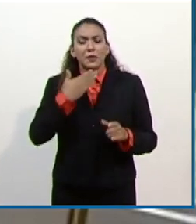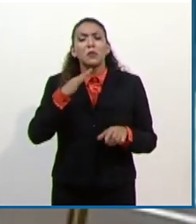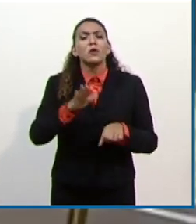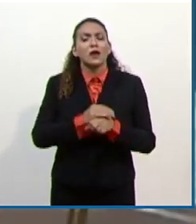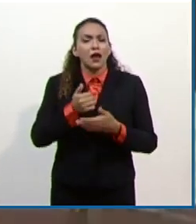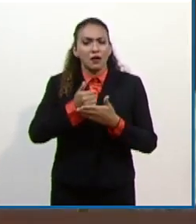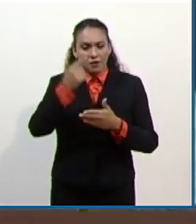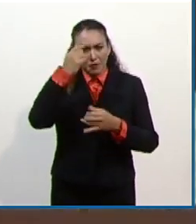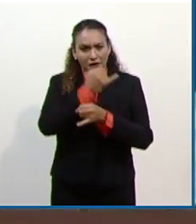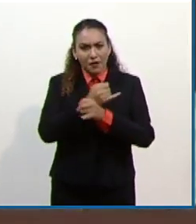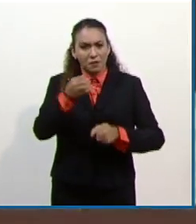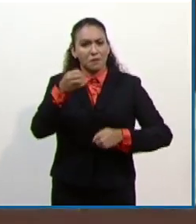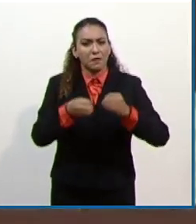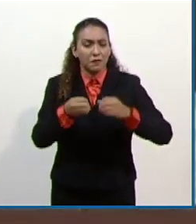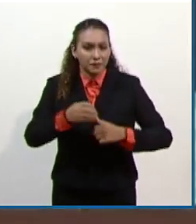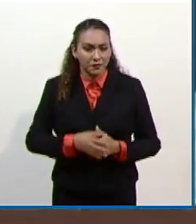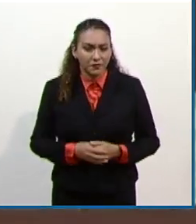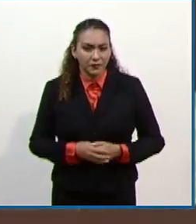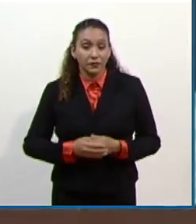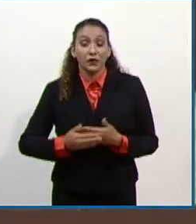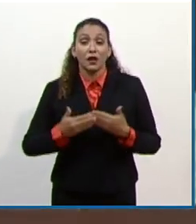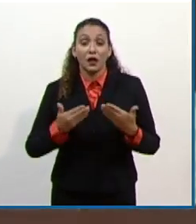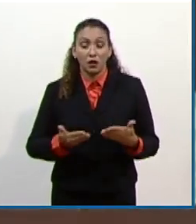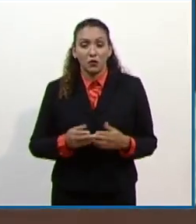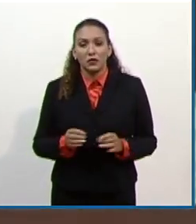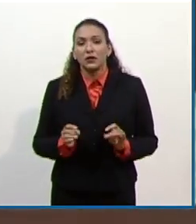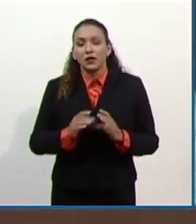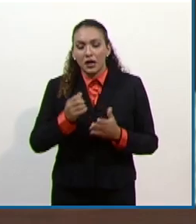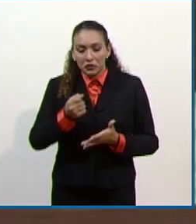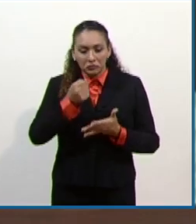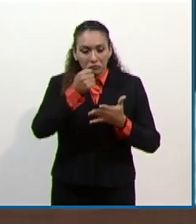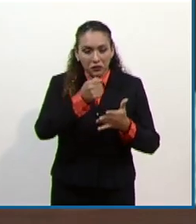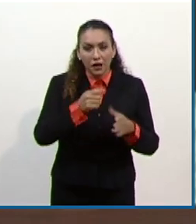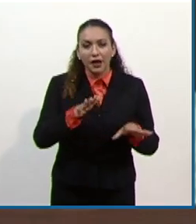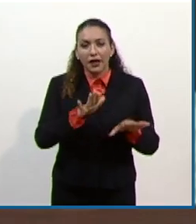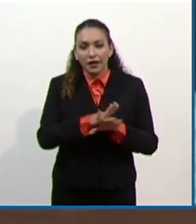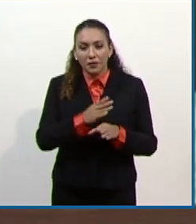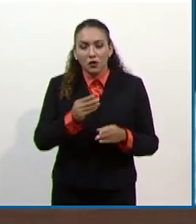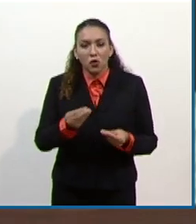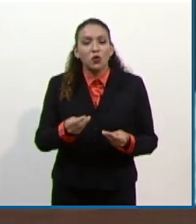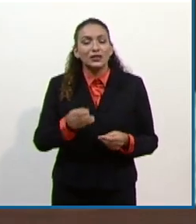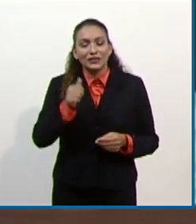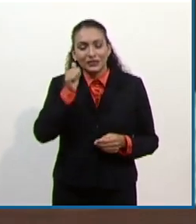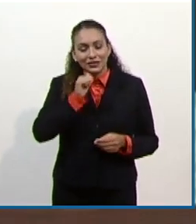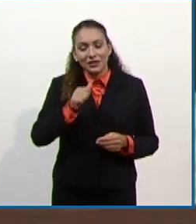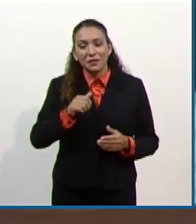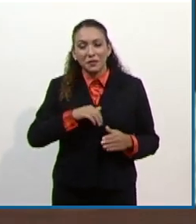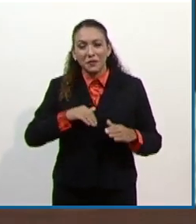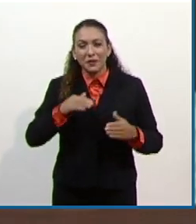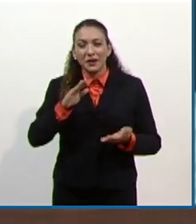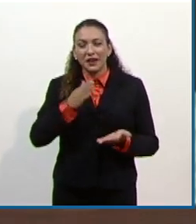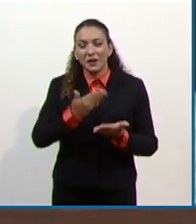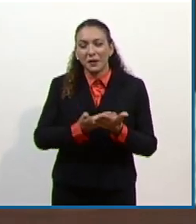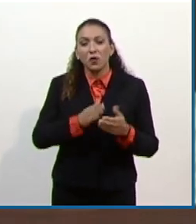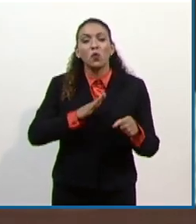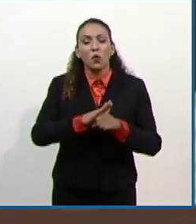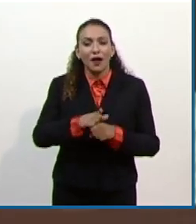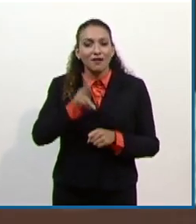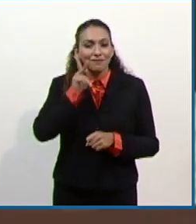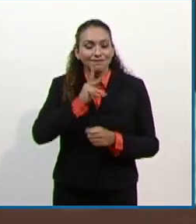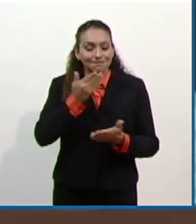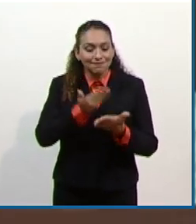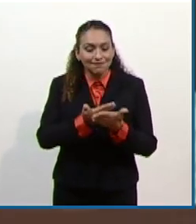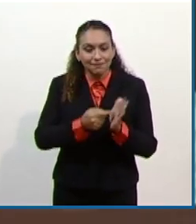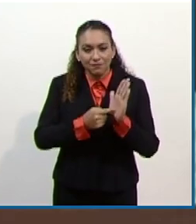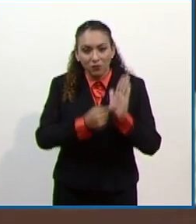judicial. Cualquier asignación presupuestal debe tener como base la evidencia,